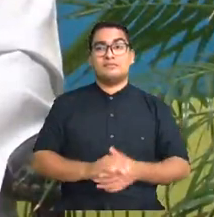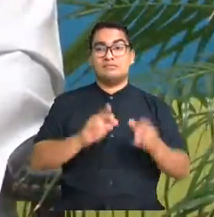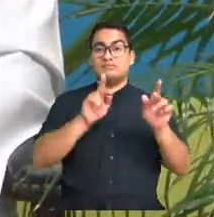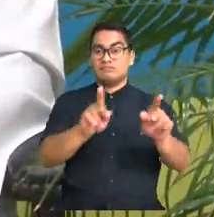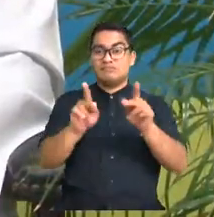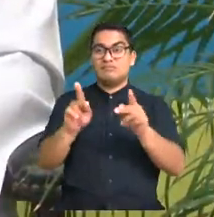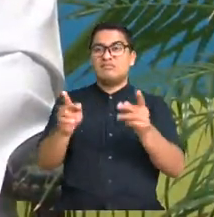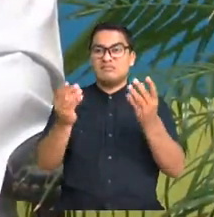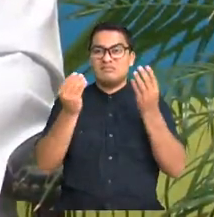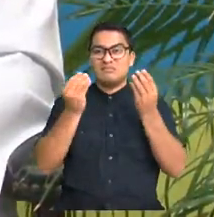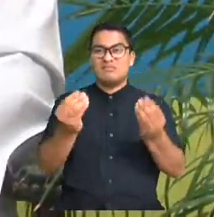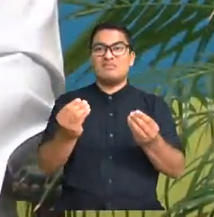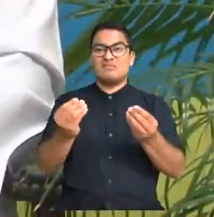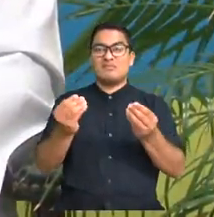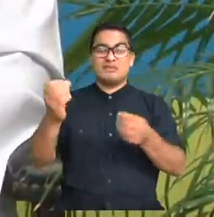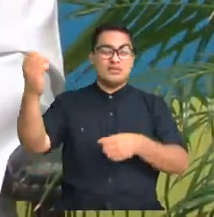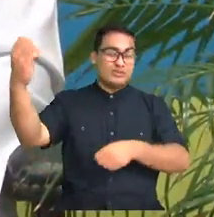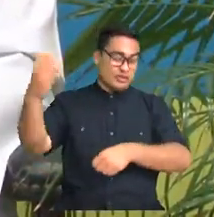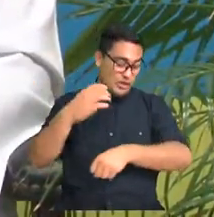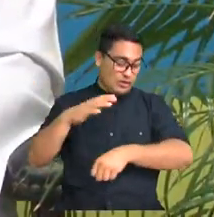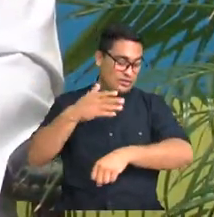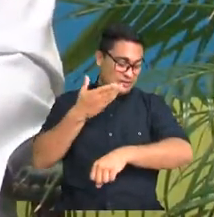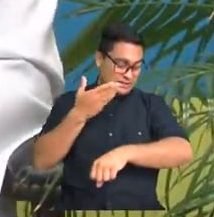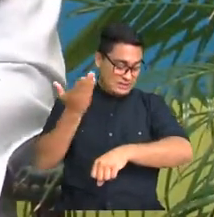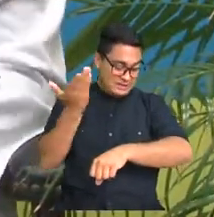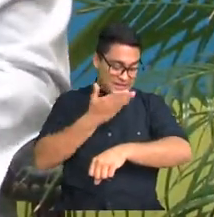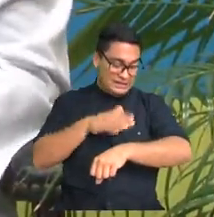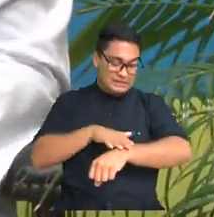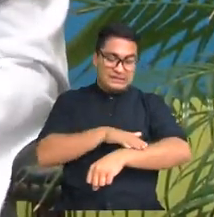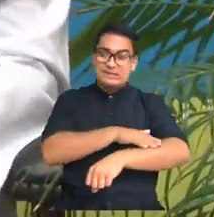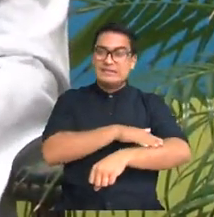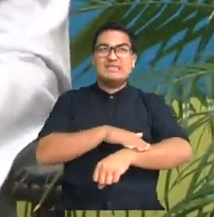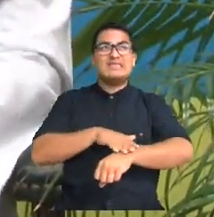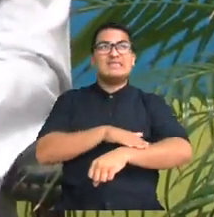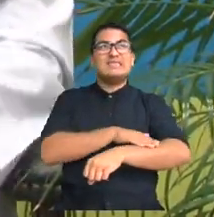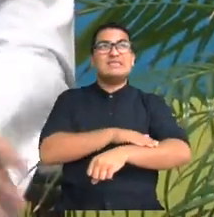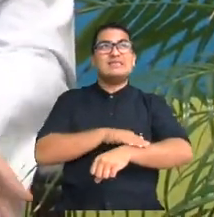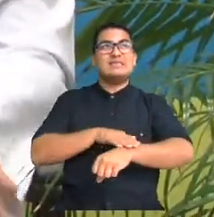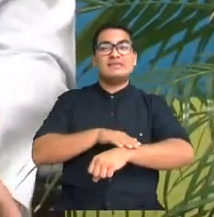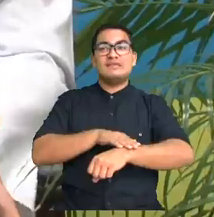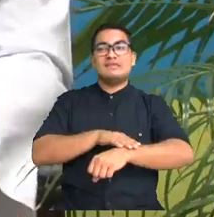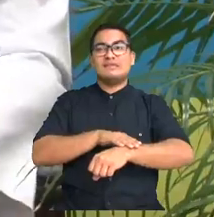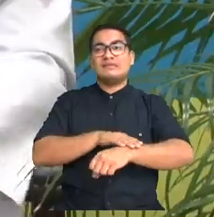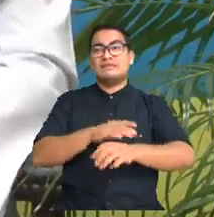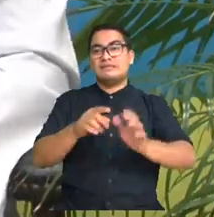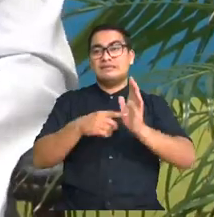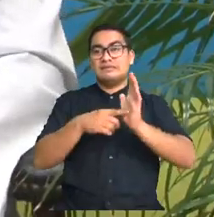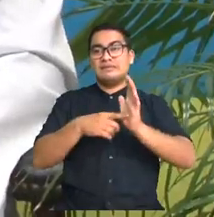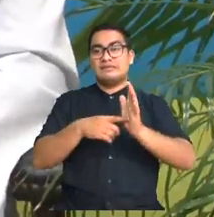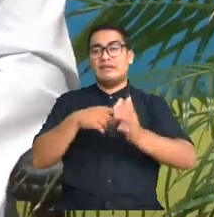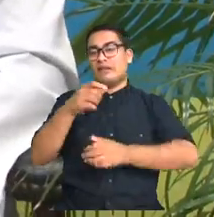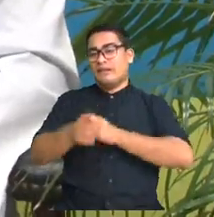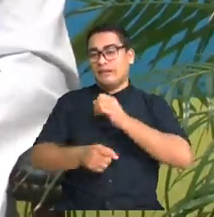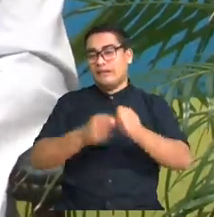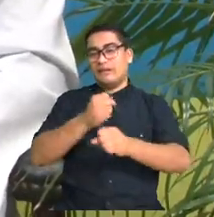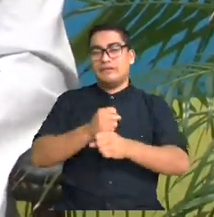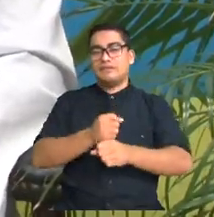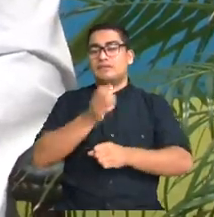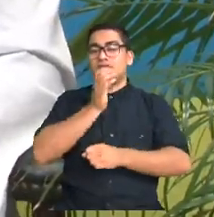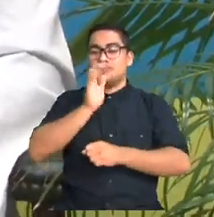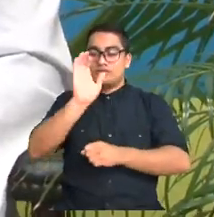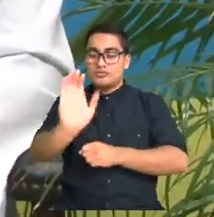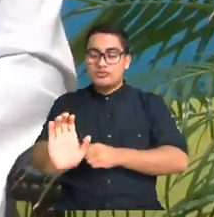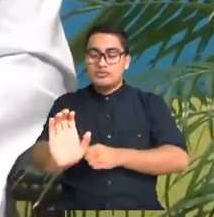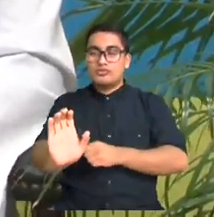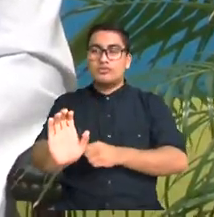pues llegan por quemaduras solares y pues lo dividimos en sobre todo si es por las edades. En los niños